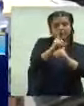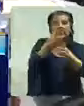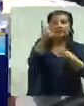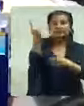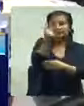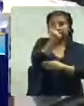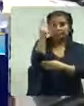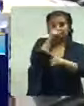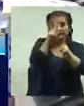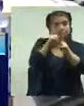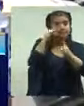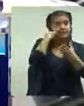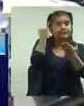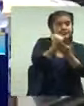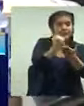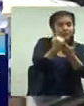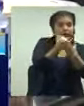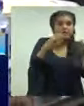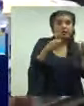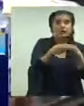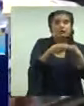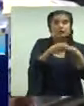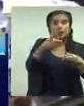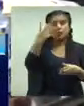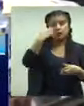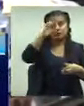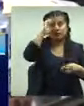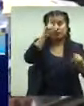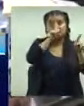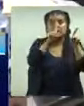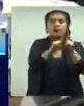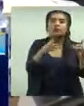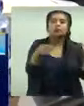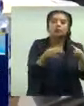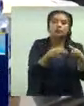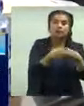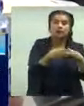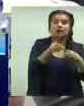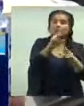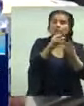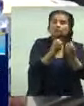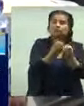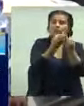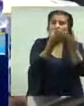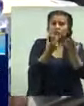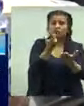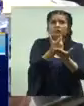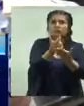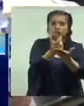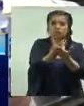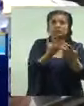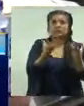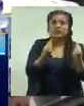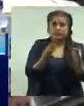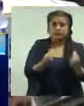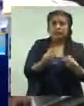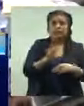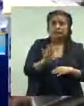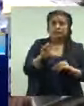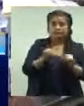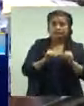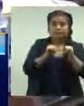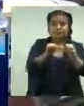para investigarlo más como bancada y como comisión, porque realmente es un monto que asusta. Con mucho gusto, señor ministro. Voy a continuar,